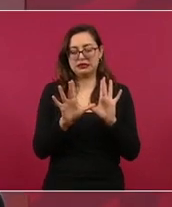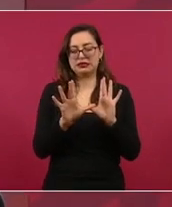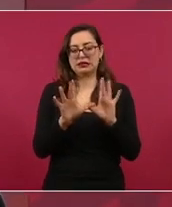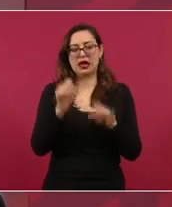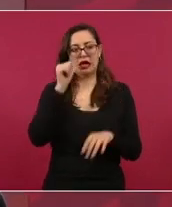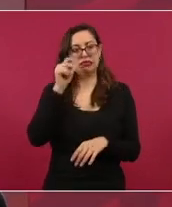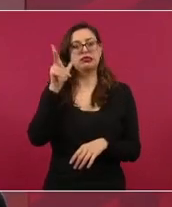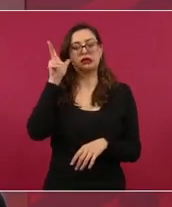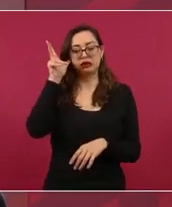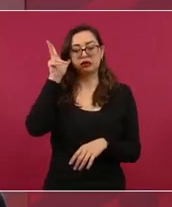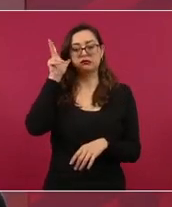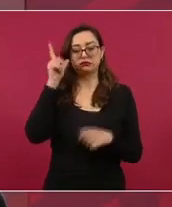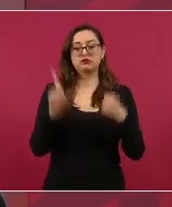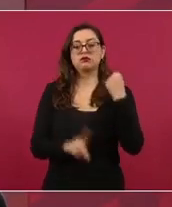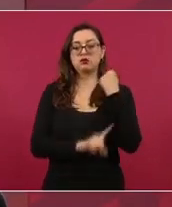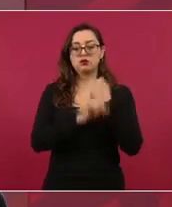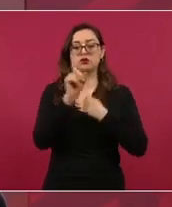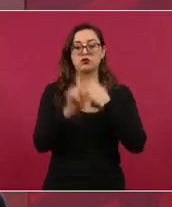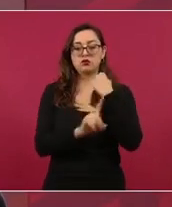antier.